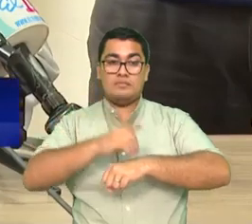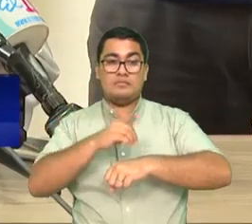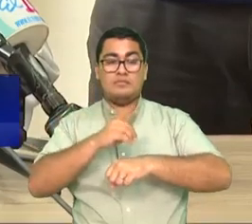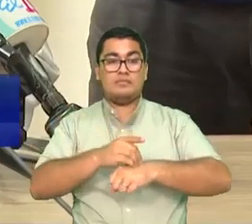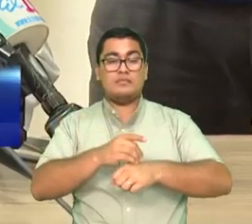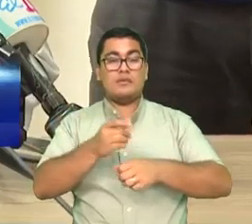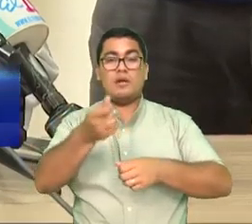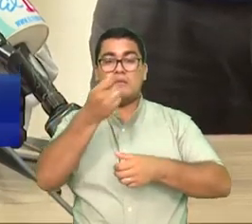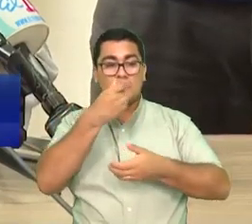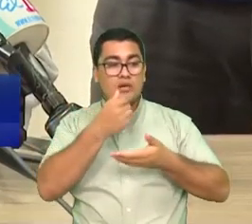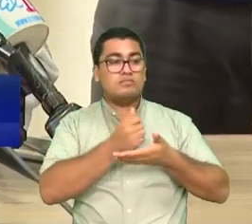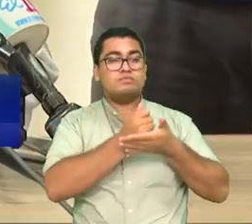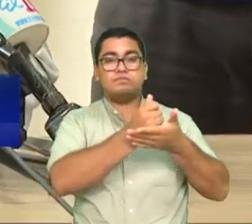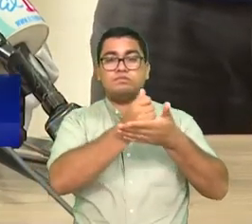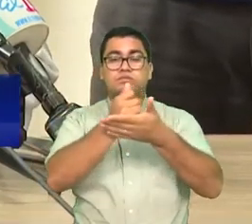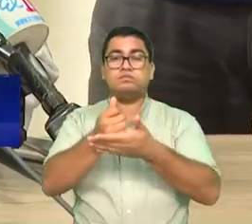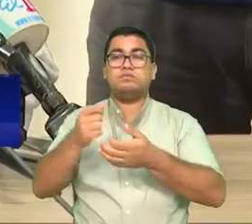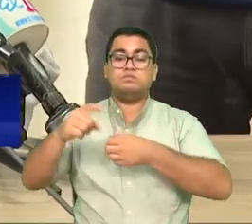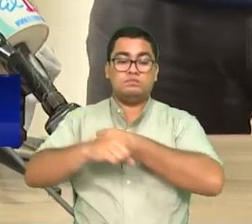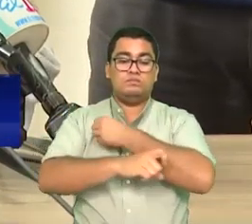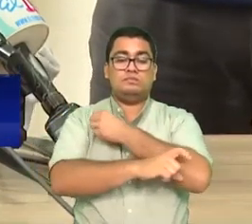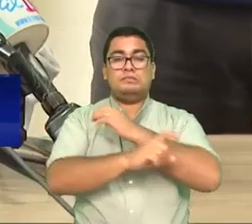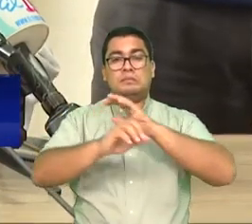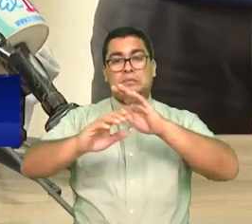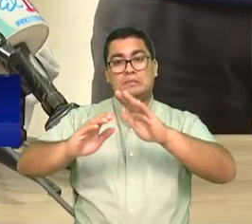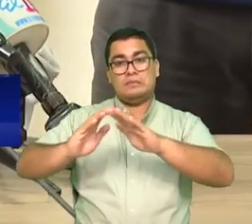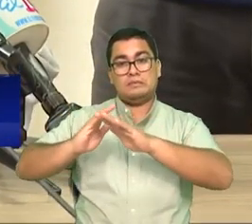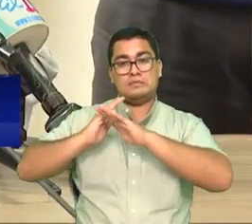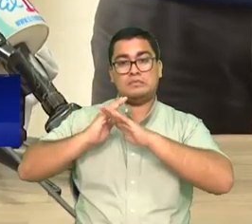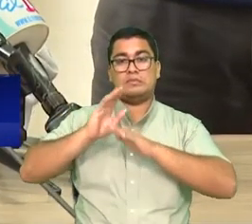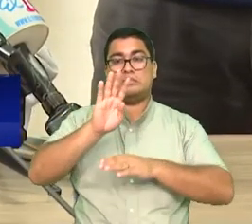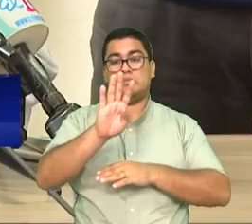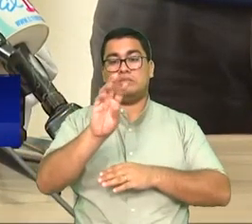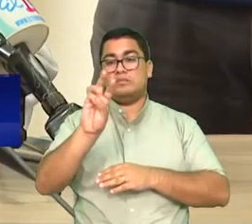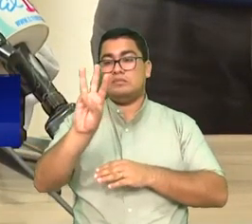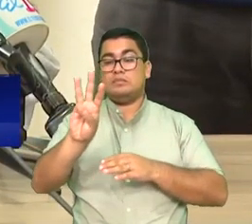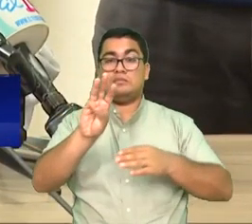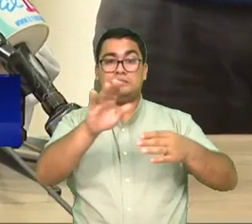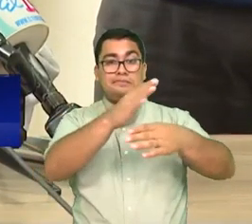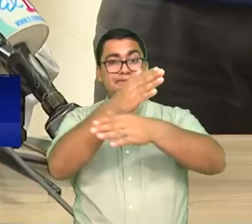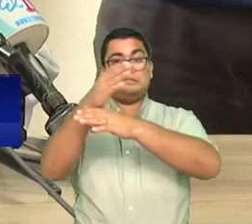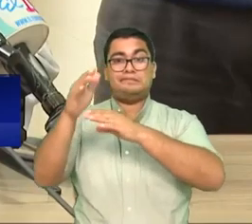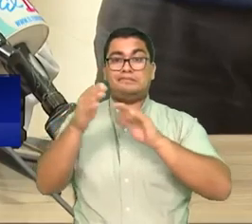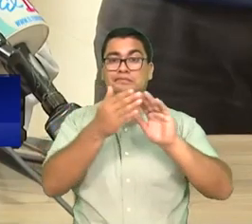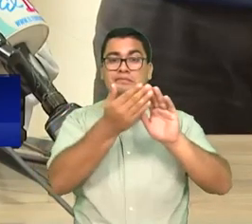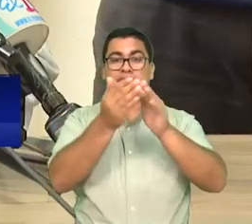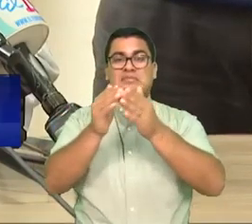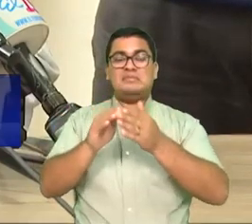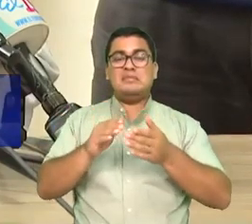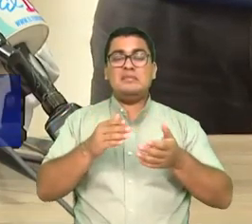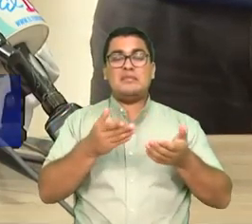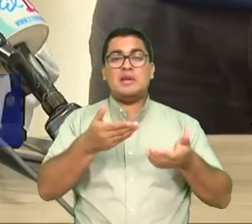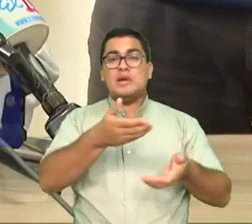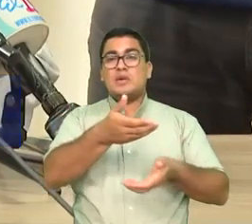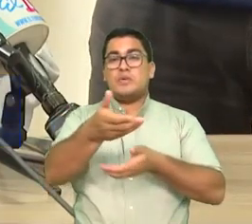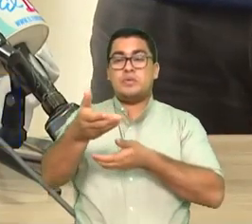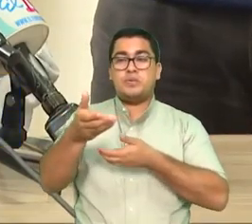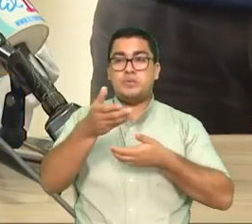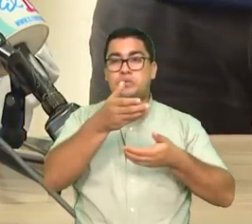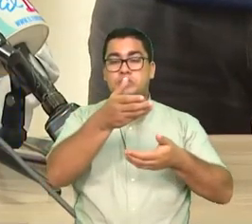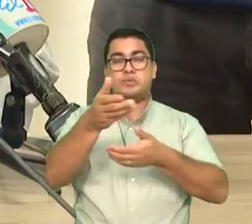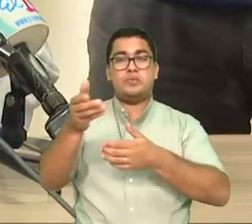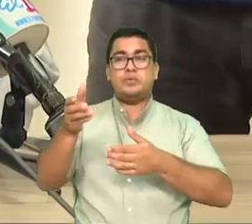la medicación profiláctica contra leptospirosis en 43 localidades. Se han fumigado y aplicado Biorrat